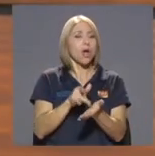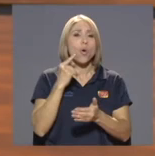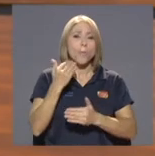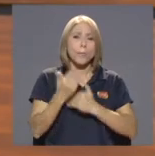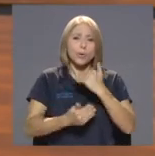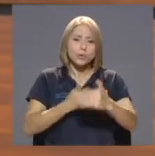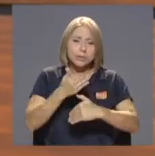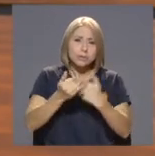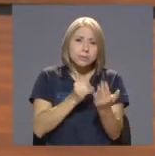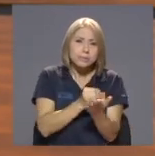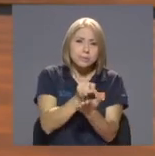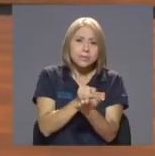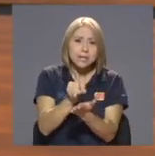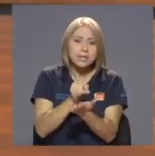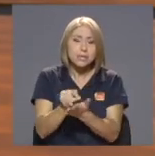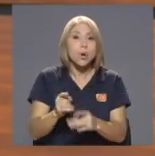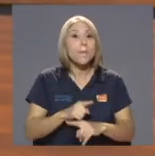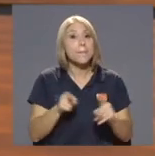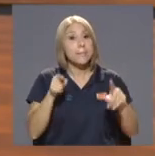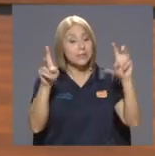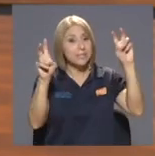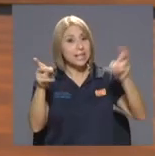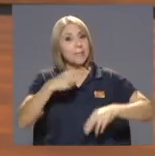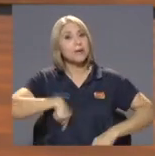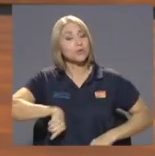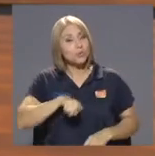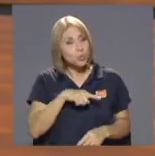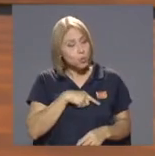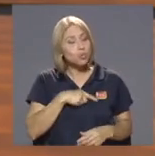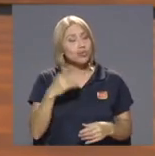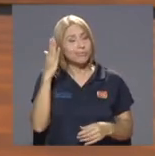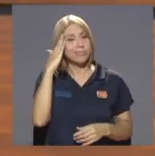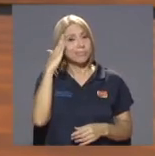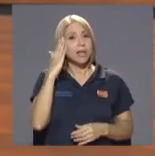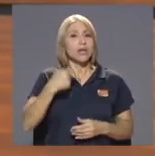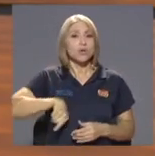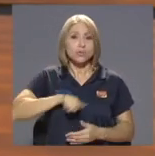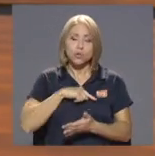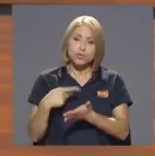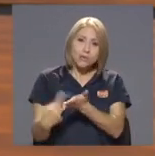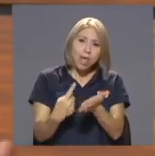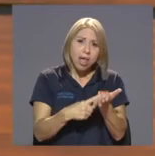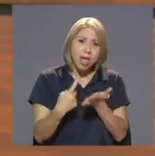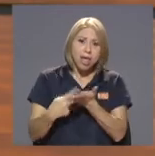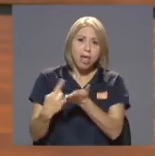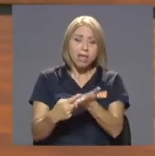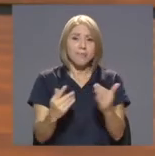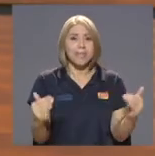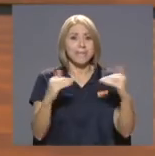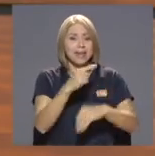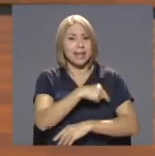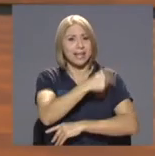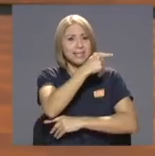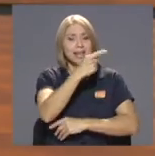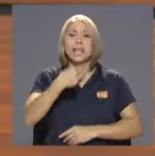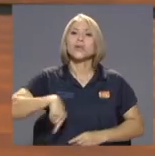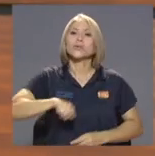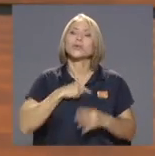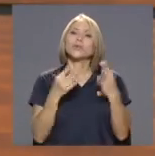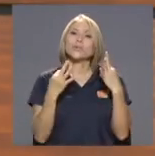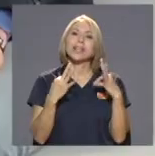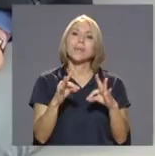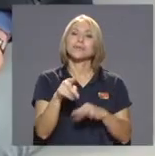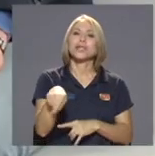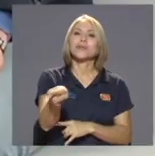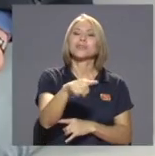de investigación. Pero sí es un tema que nosotros tenemos presente, que lo discutimos incluso a nivel gerencial y que tratamos de que la gente sienta que se abren las